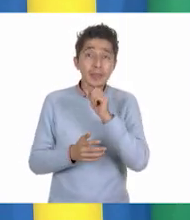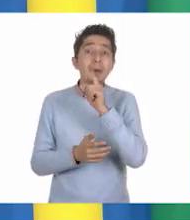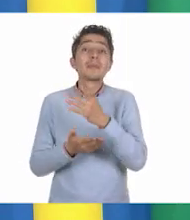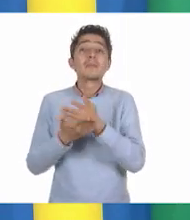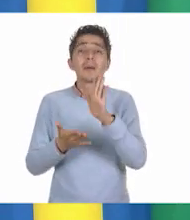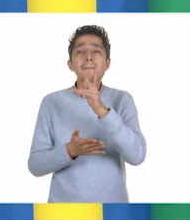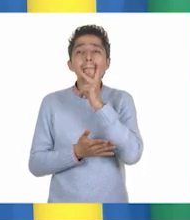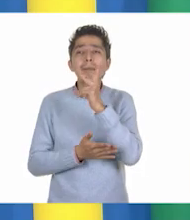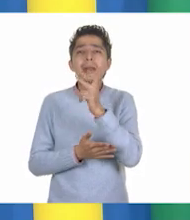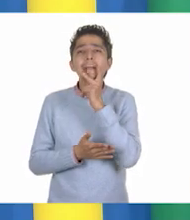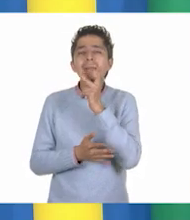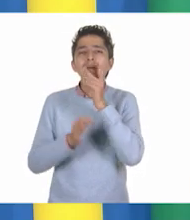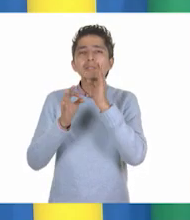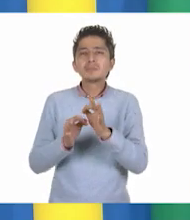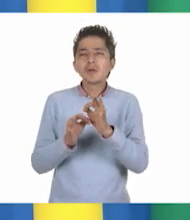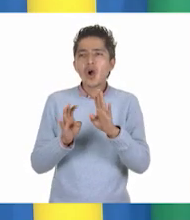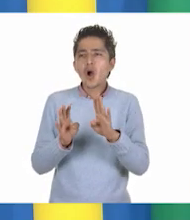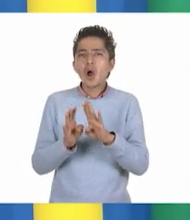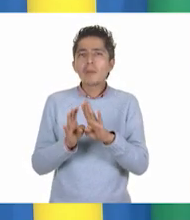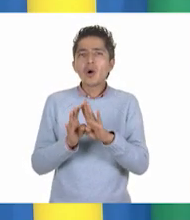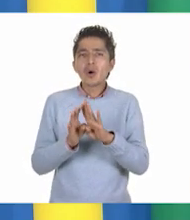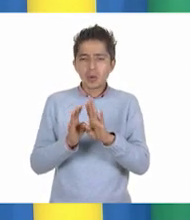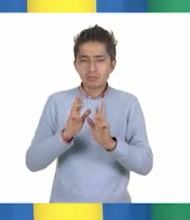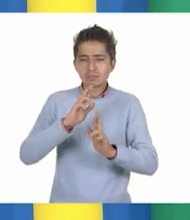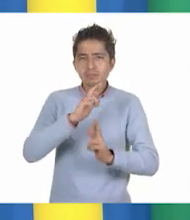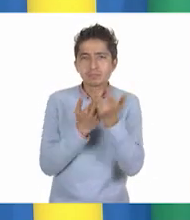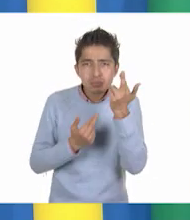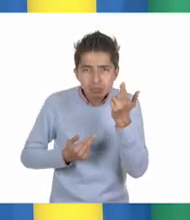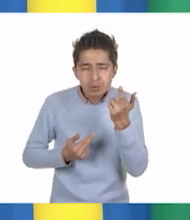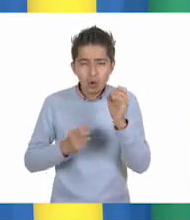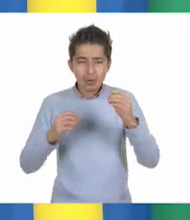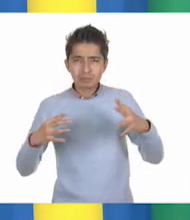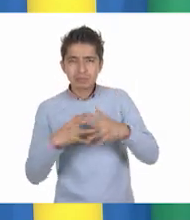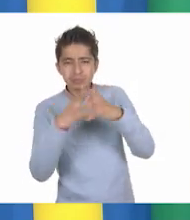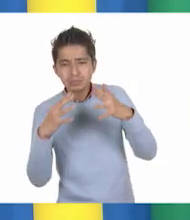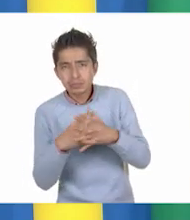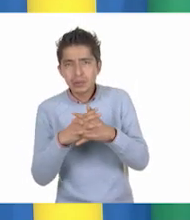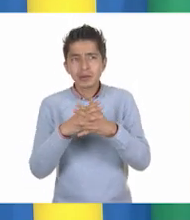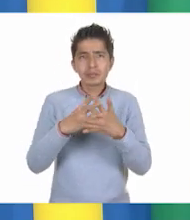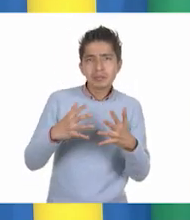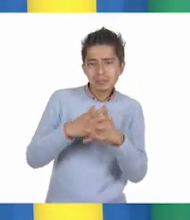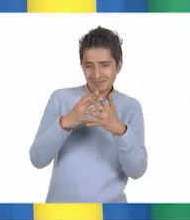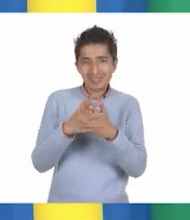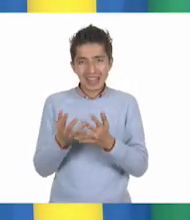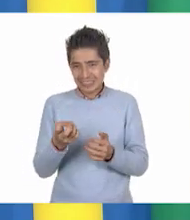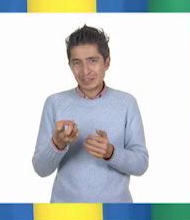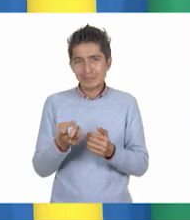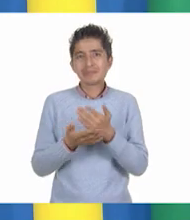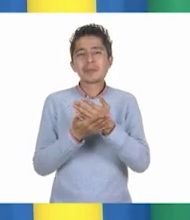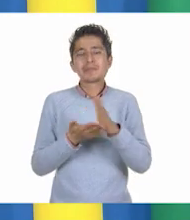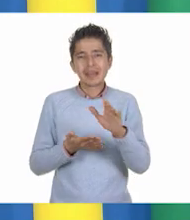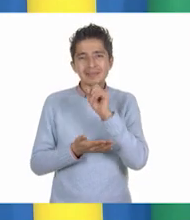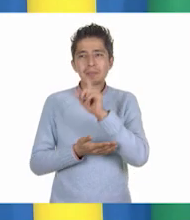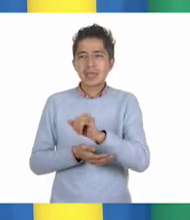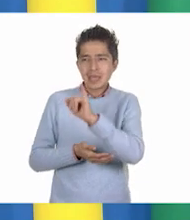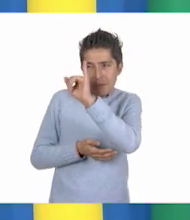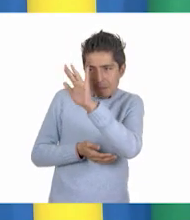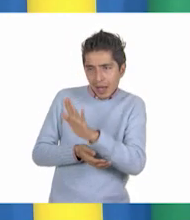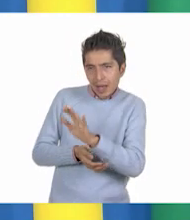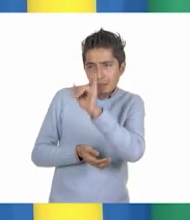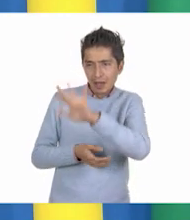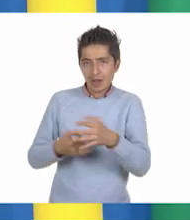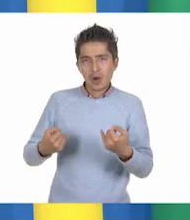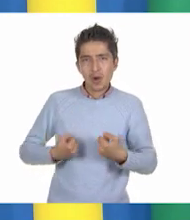utiliza palabras clave como lanzarse a la revolución o la guerra. Además, pues las imágenes de